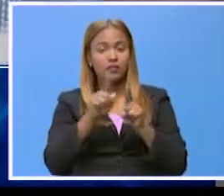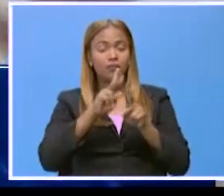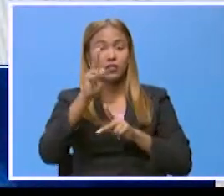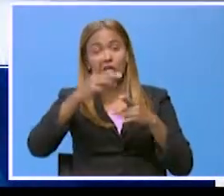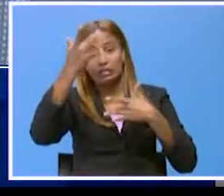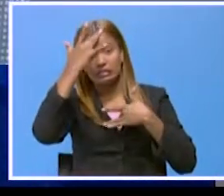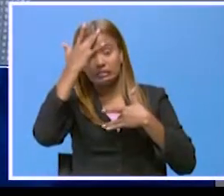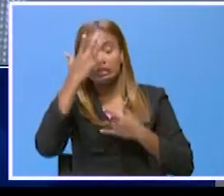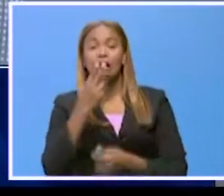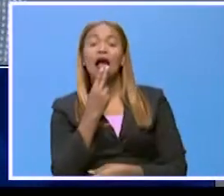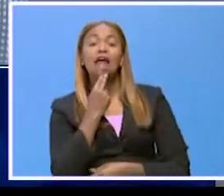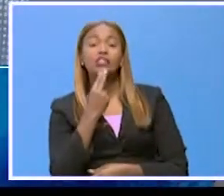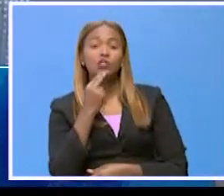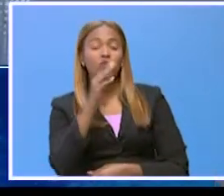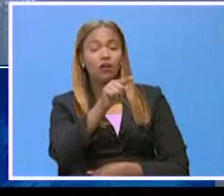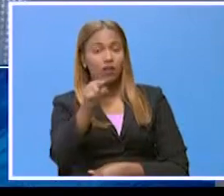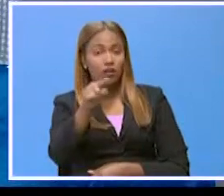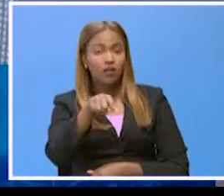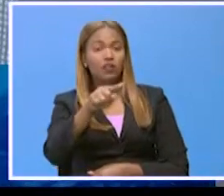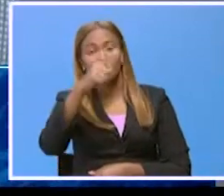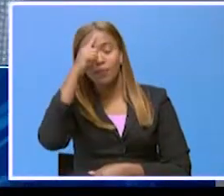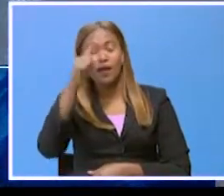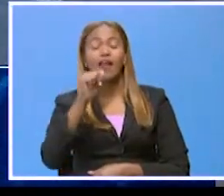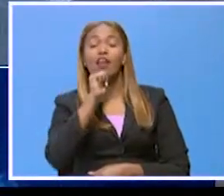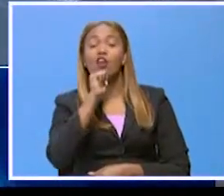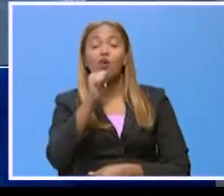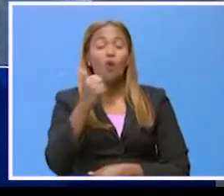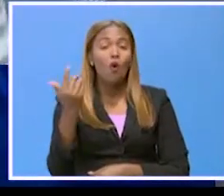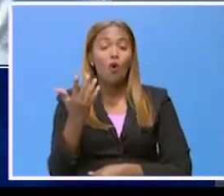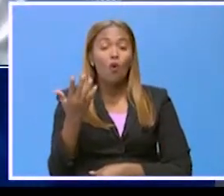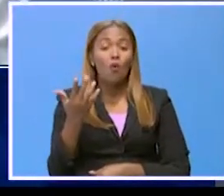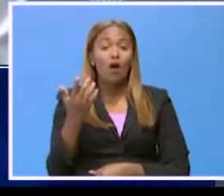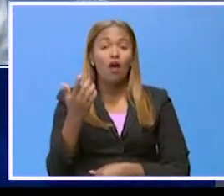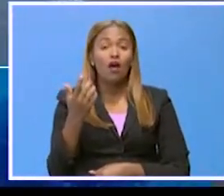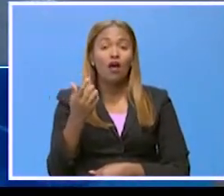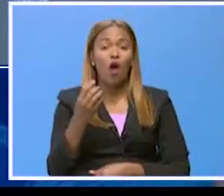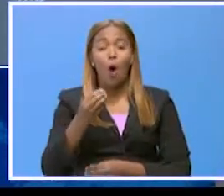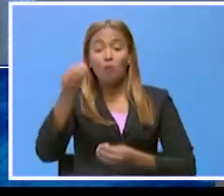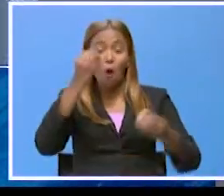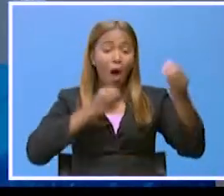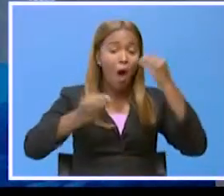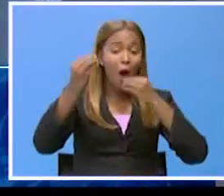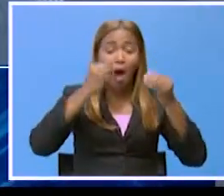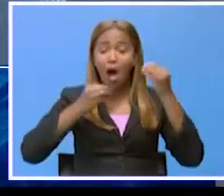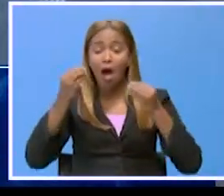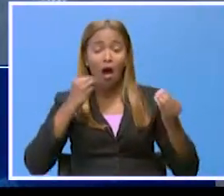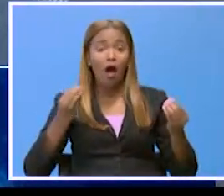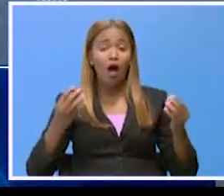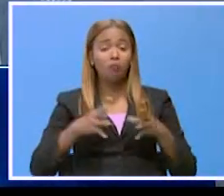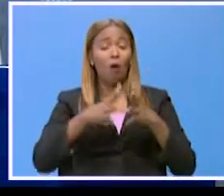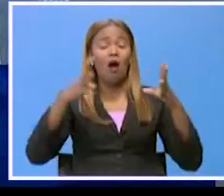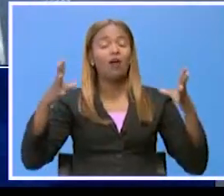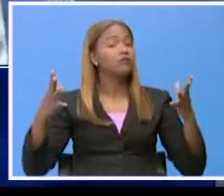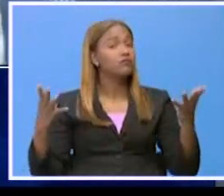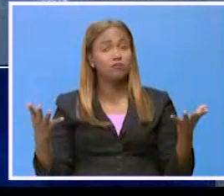y diabéticas que no en este tiempo